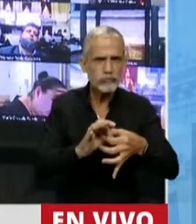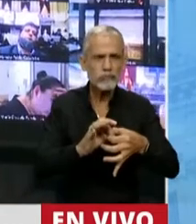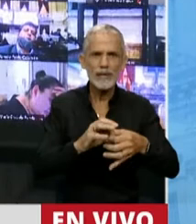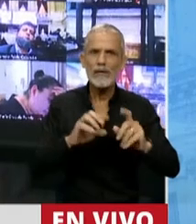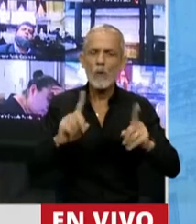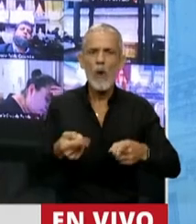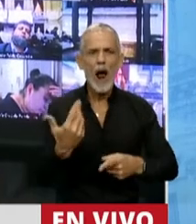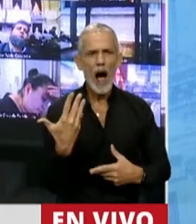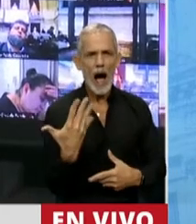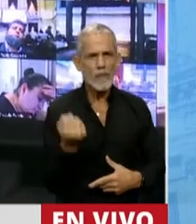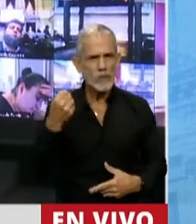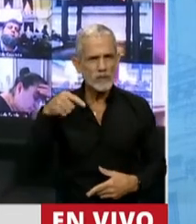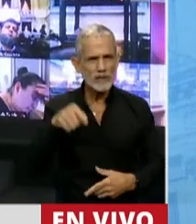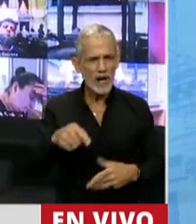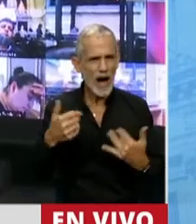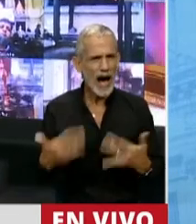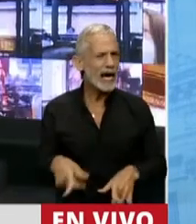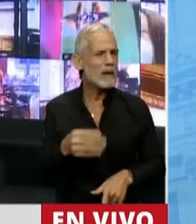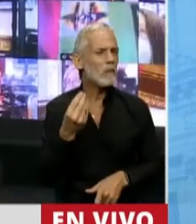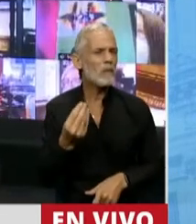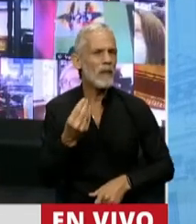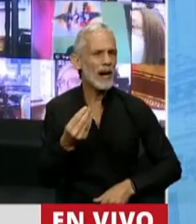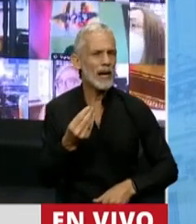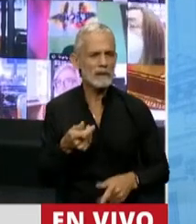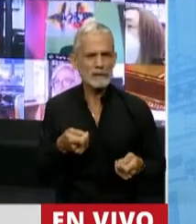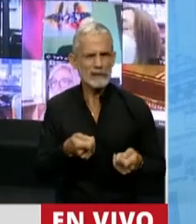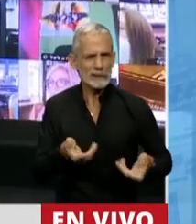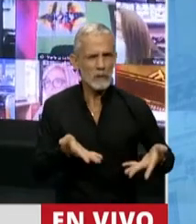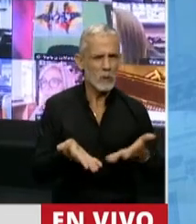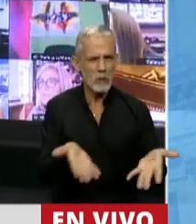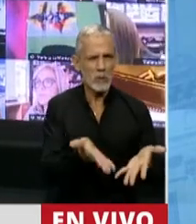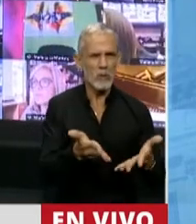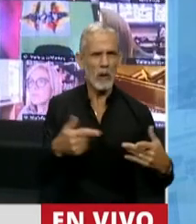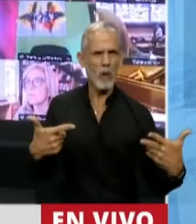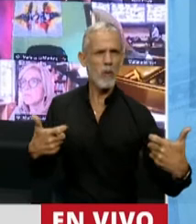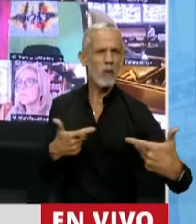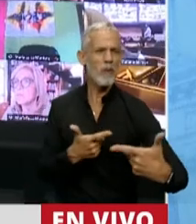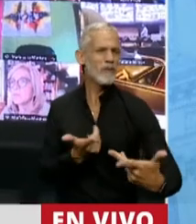usaron para que nos peleemos